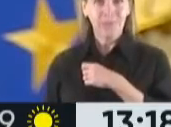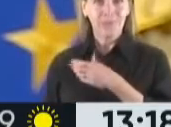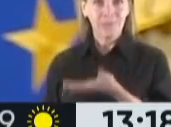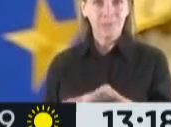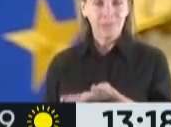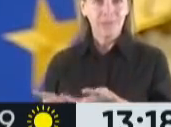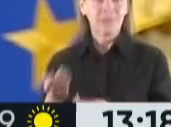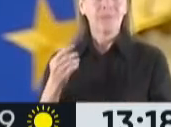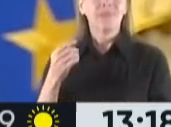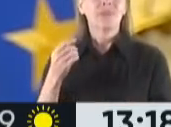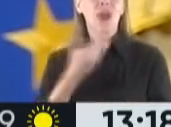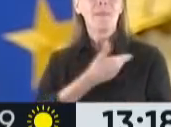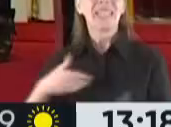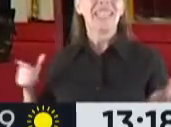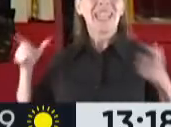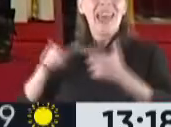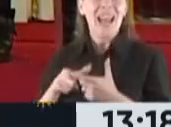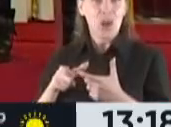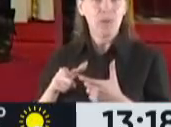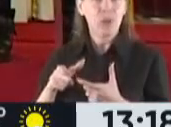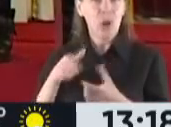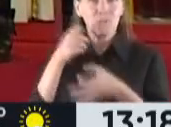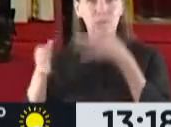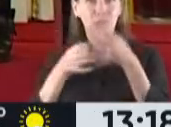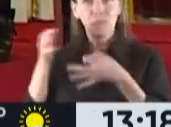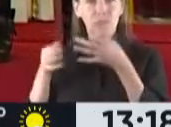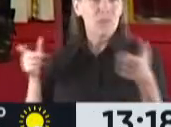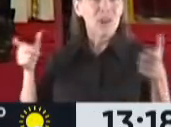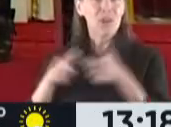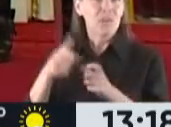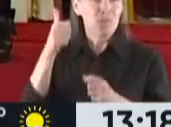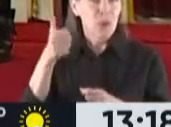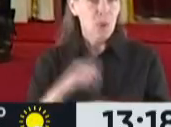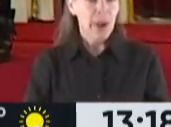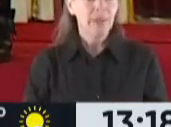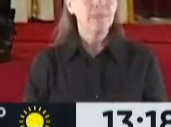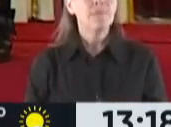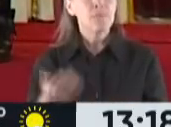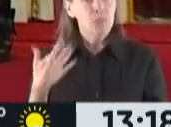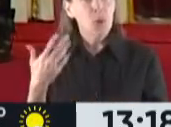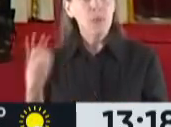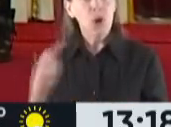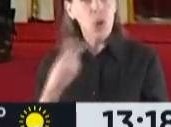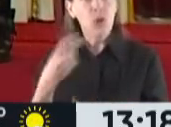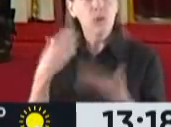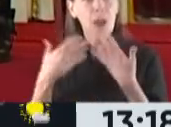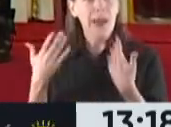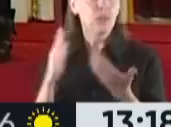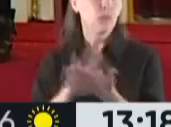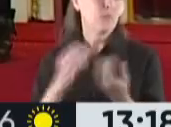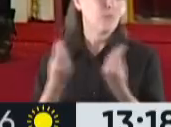la presidenta de la Comisión Europea, porque pudimos también tratar otros proyectos que Argentina